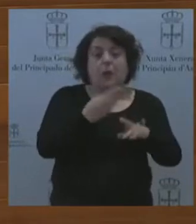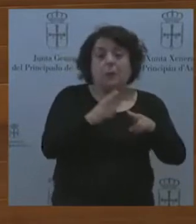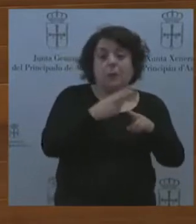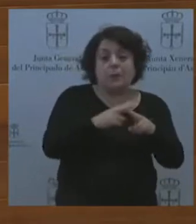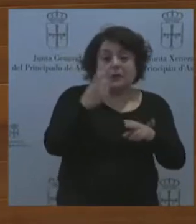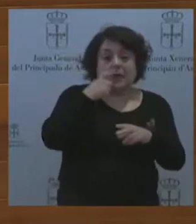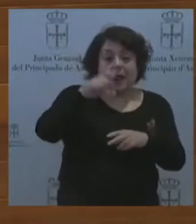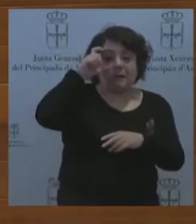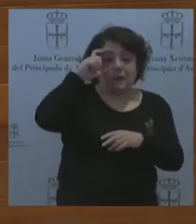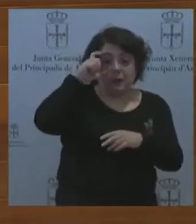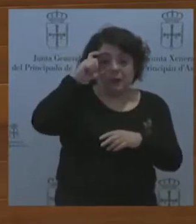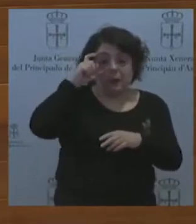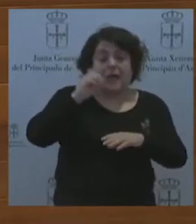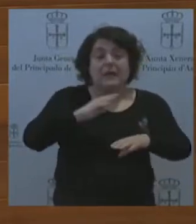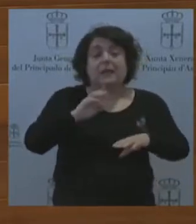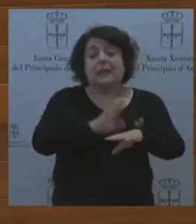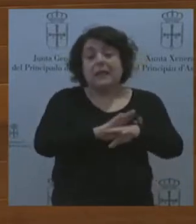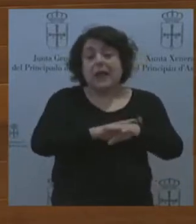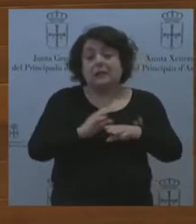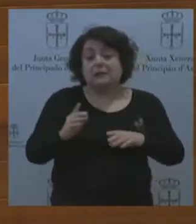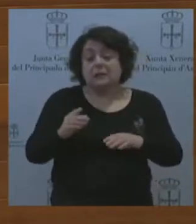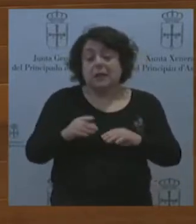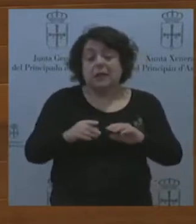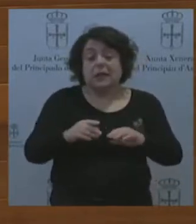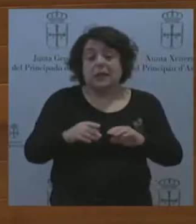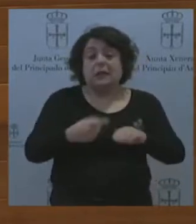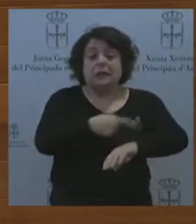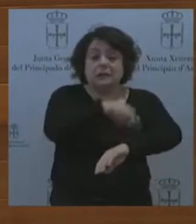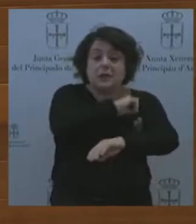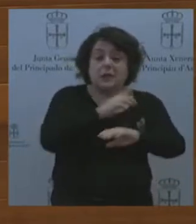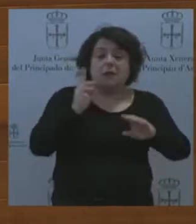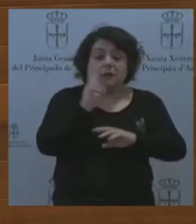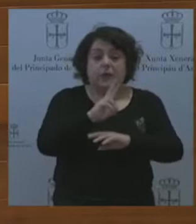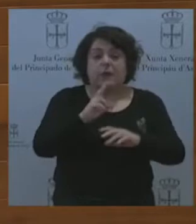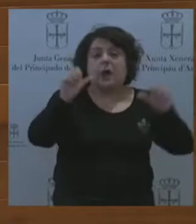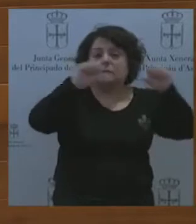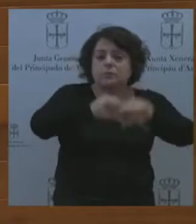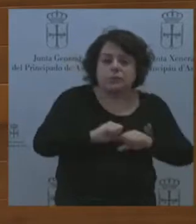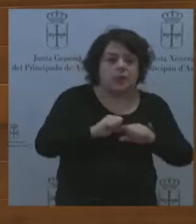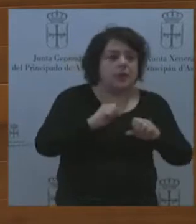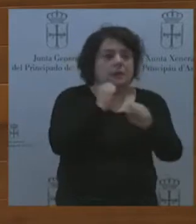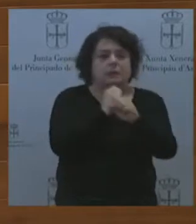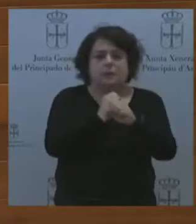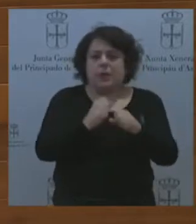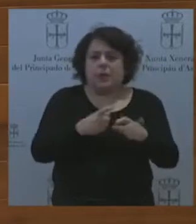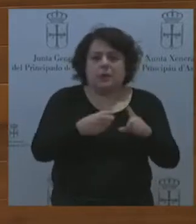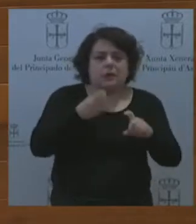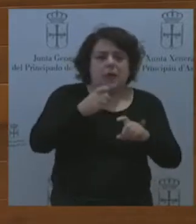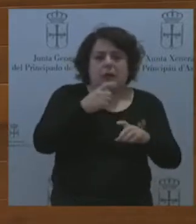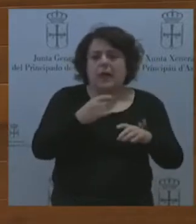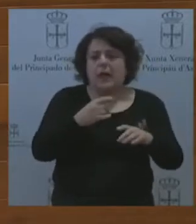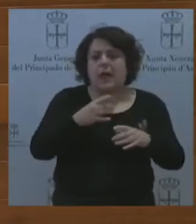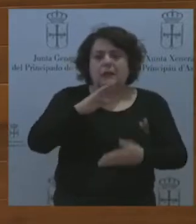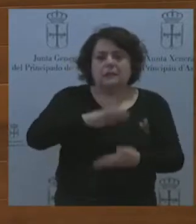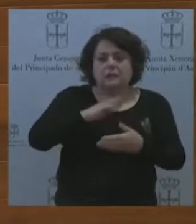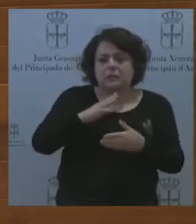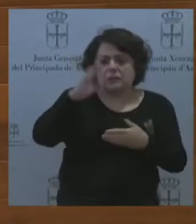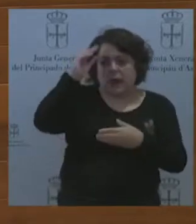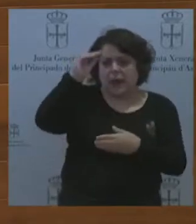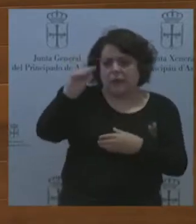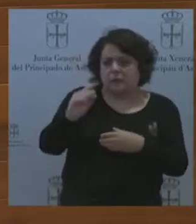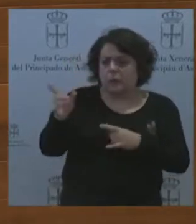a los asturianos a la ruina, destruyendo empleo, alejando el talento, desmantelando industrias y arruinando a